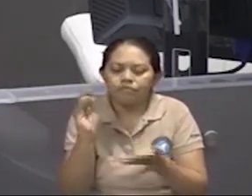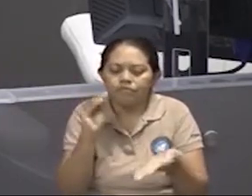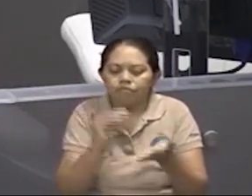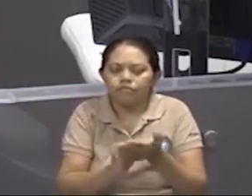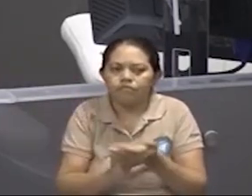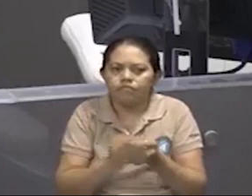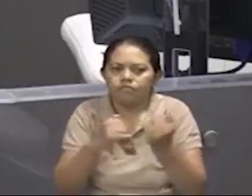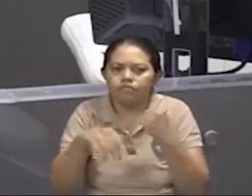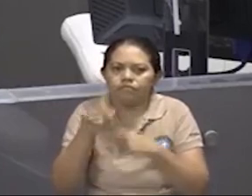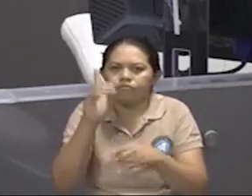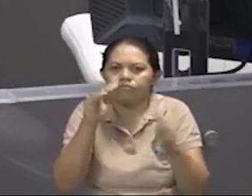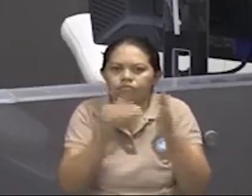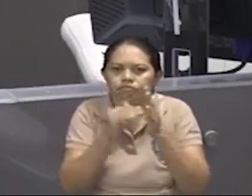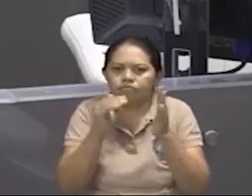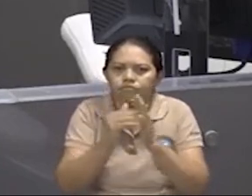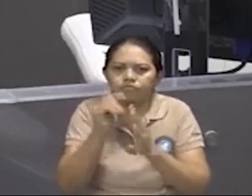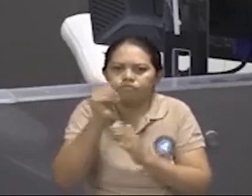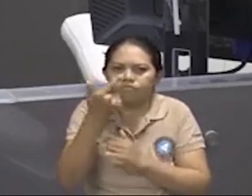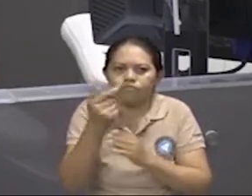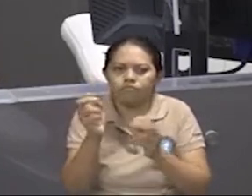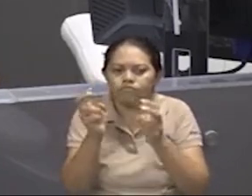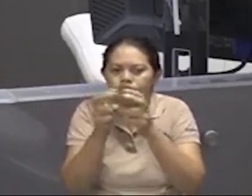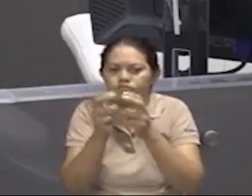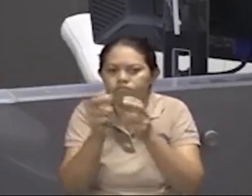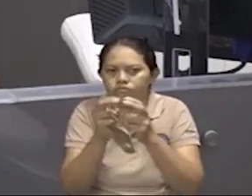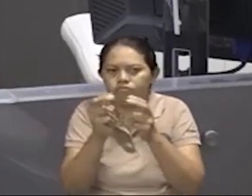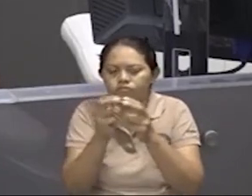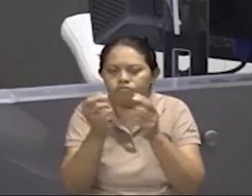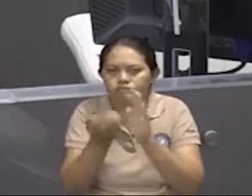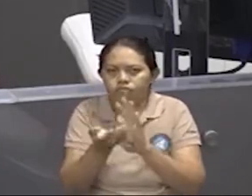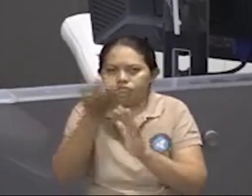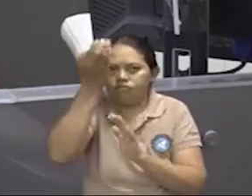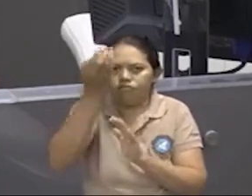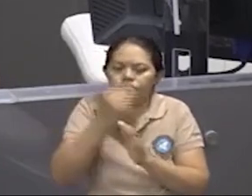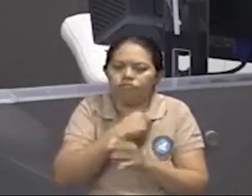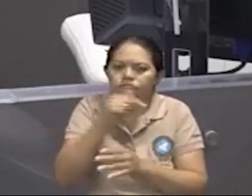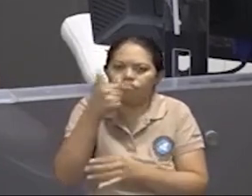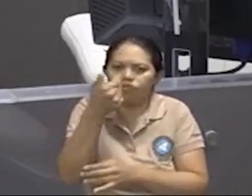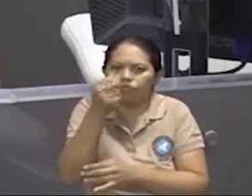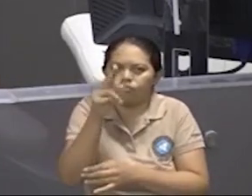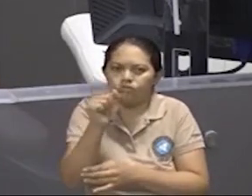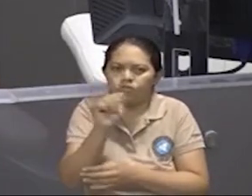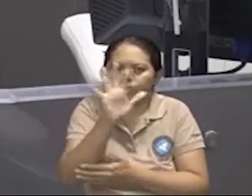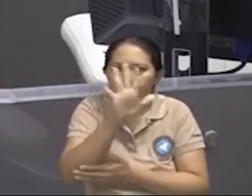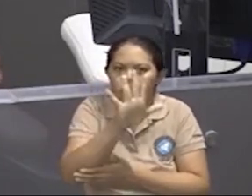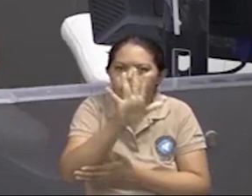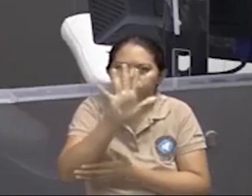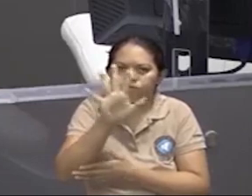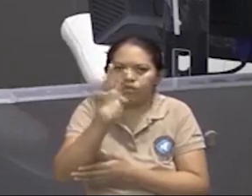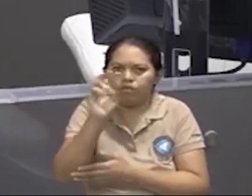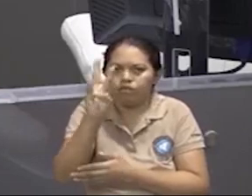768 a más de 1.619 megawatts de generación, o sea, el